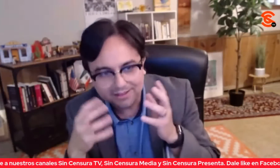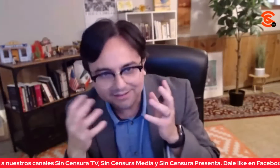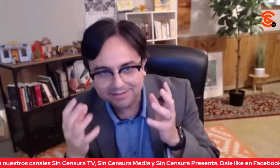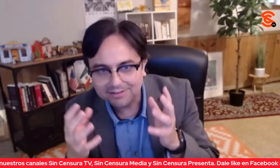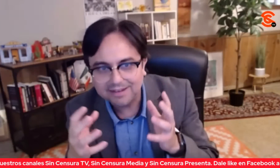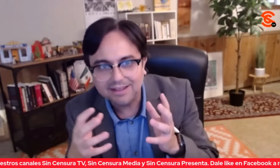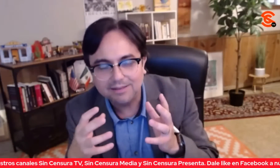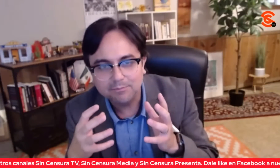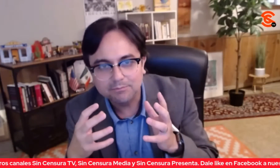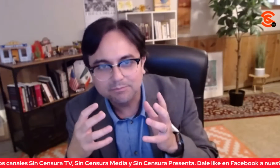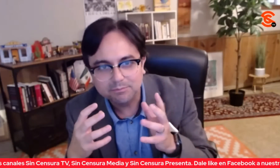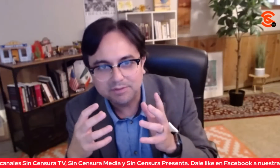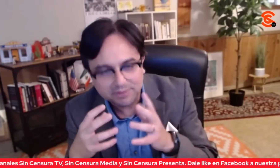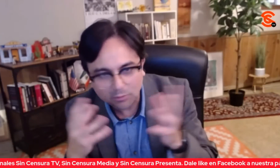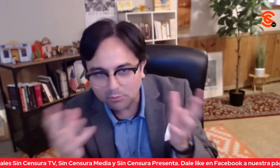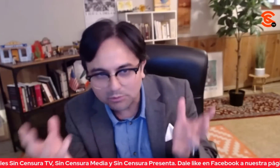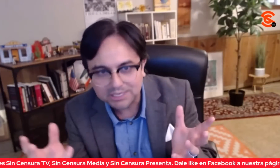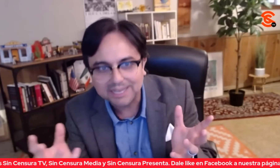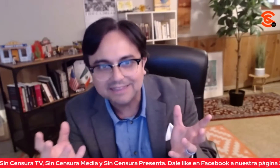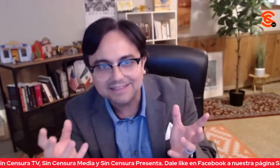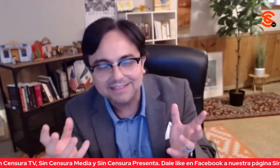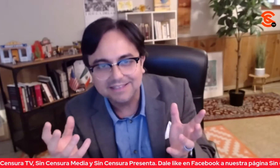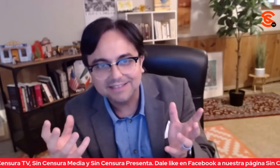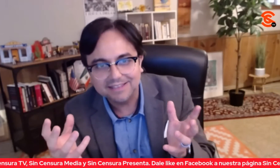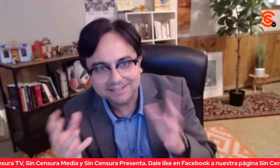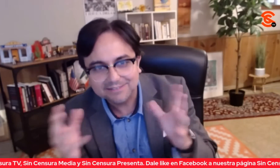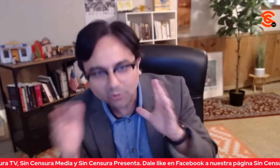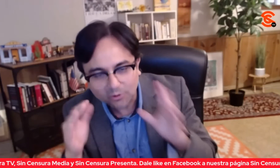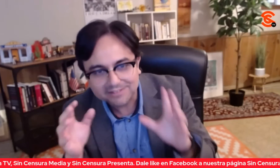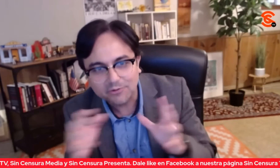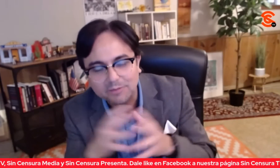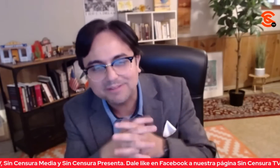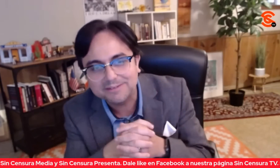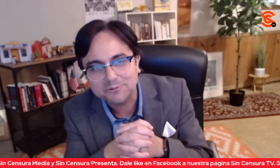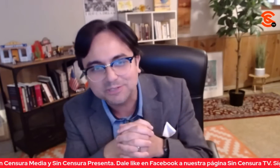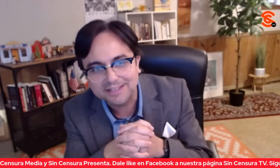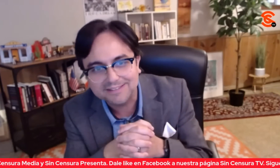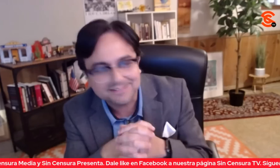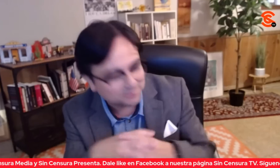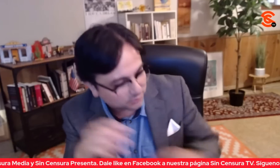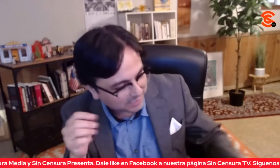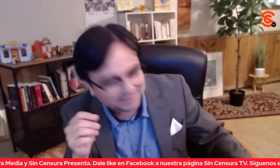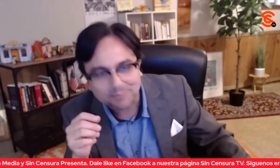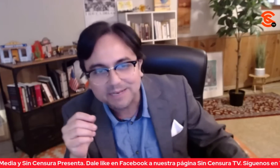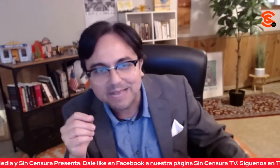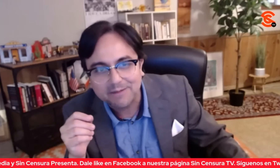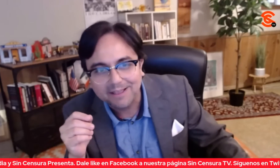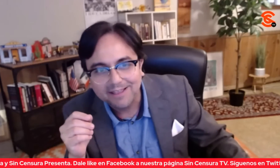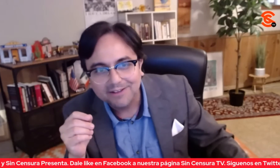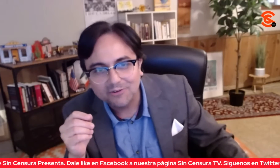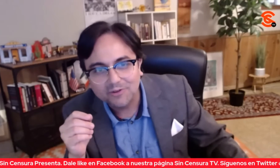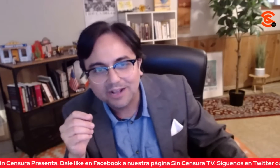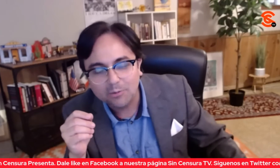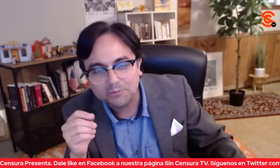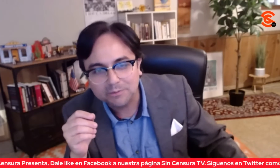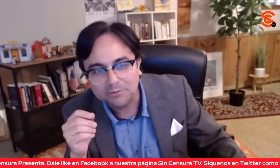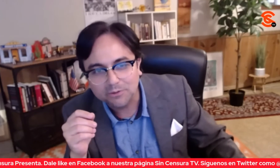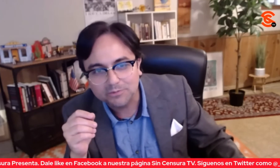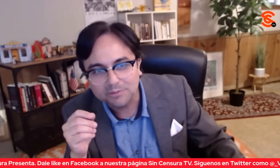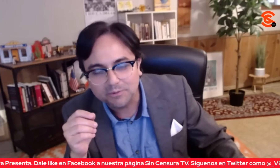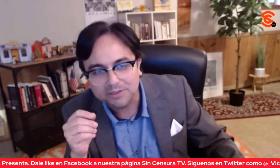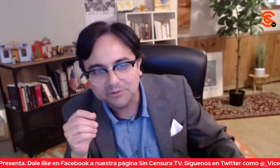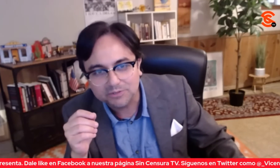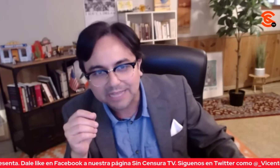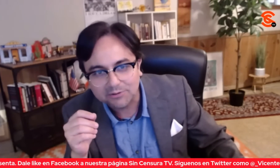programa era preferido por mucha gente, que hoy seguramente escucharía sin censura y que terminaba con un Jacobo